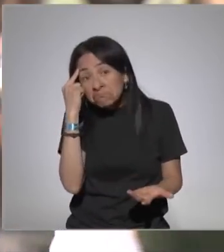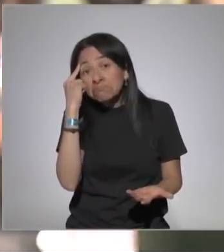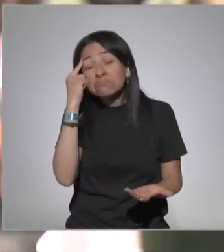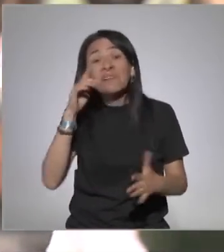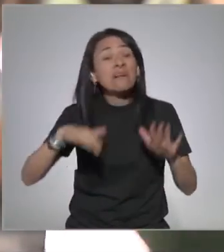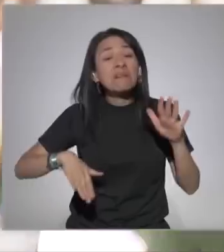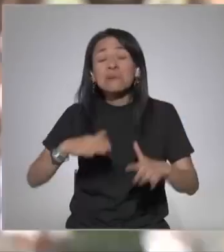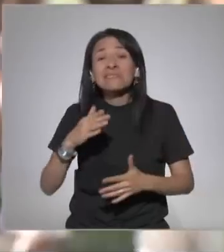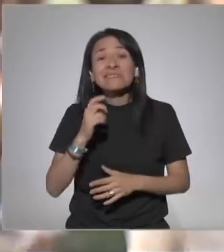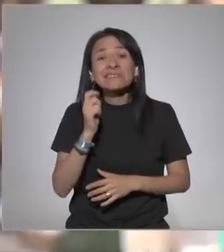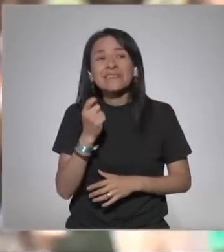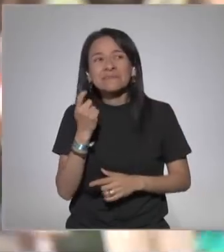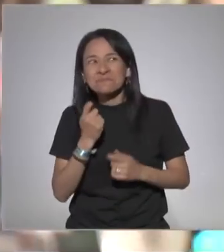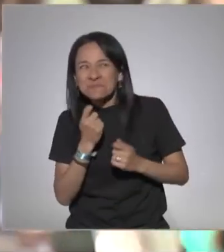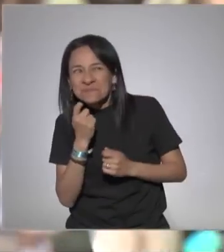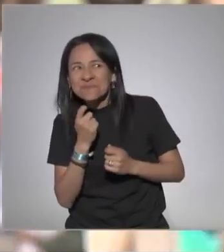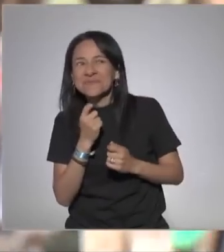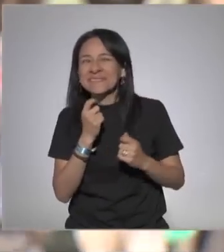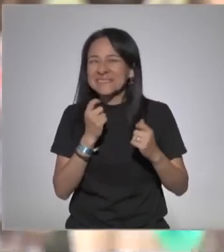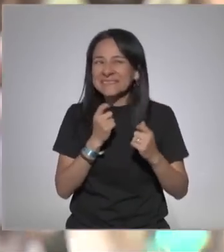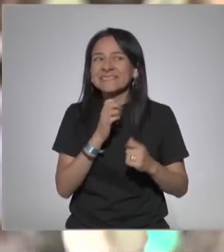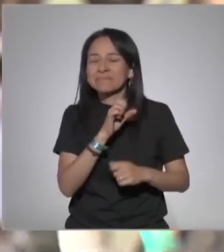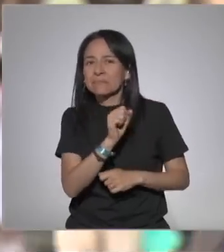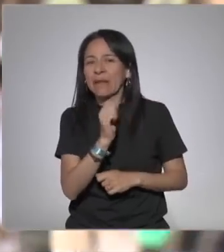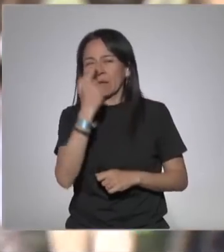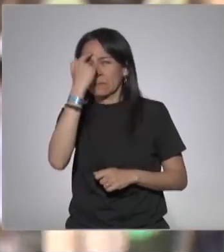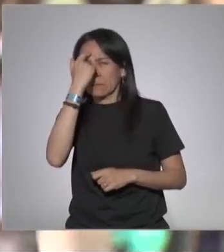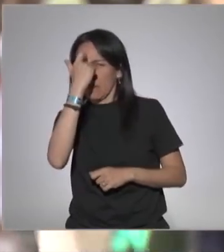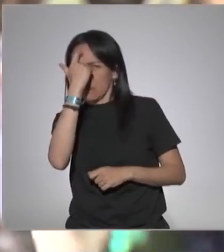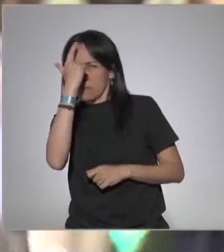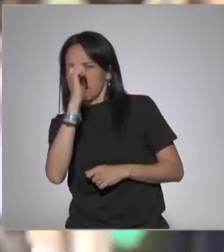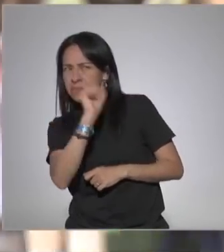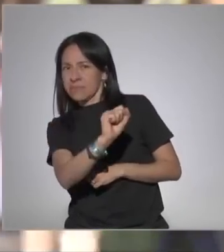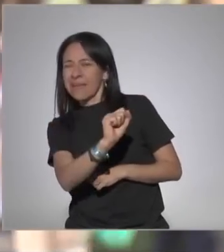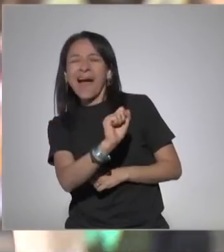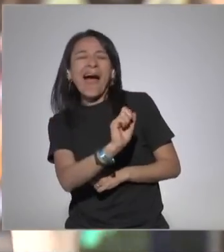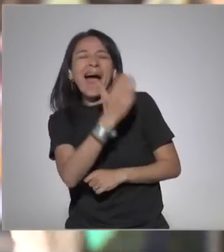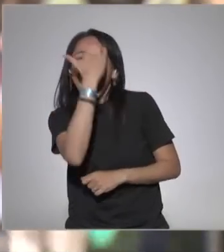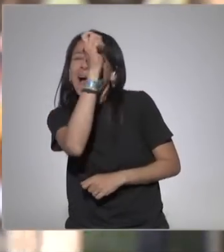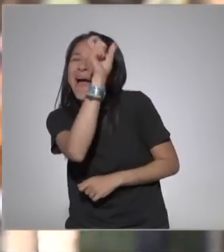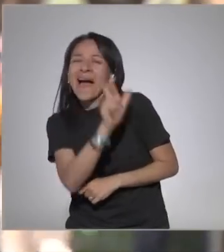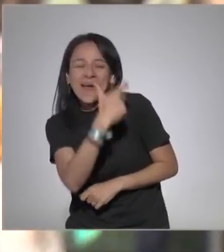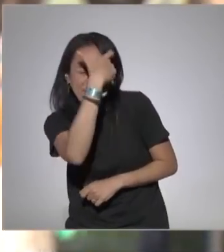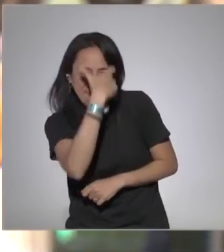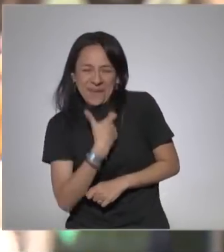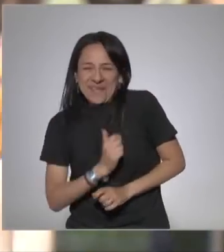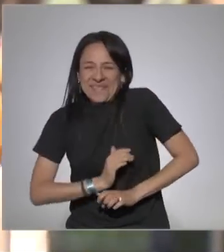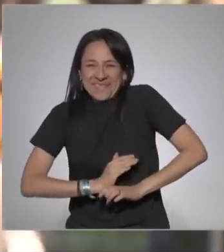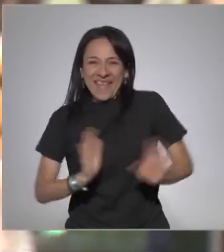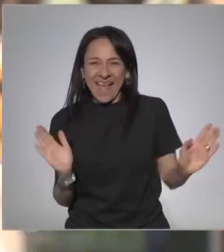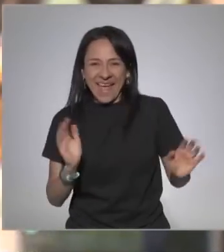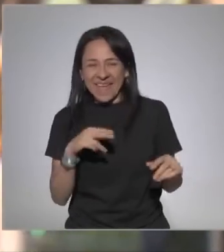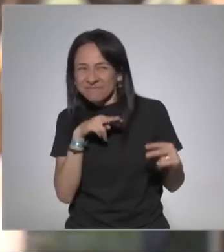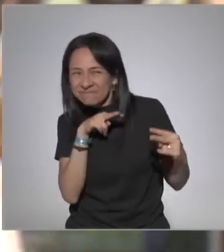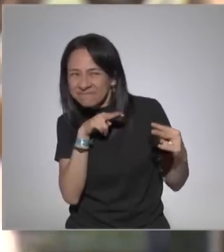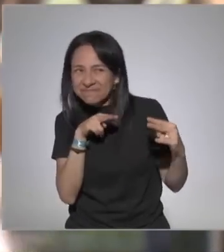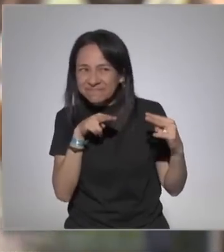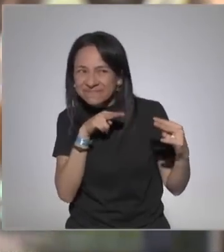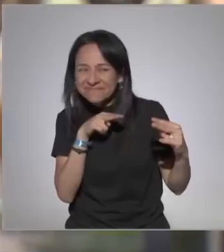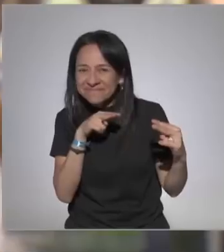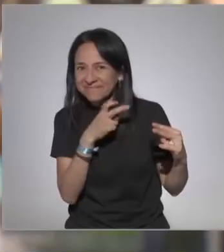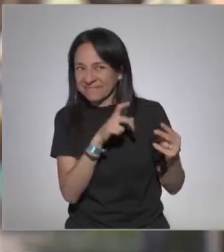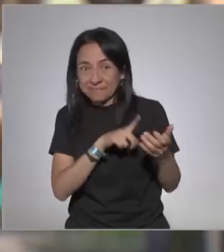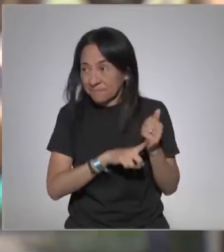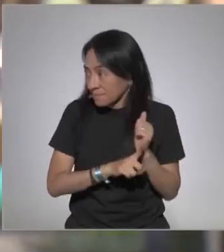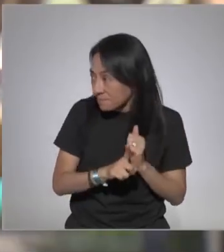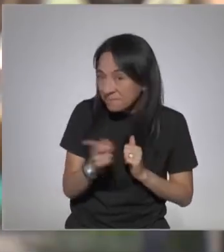como gestos, no es como que adivinen, pero sí ya los conocen, entonces pues todo eso genera que exista la